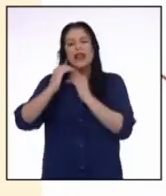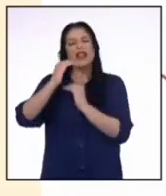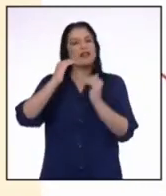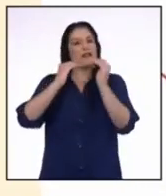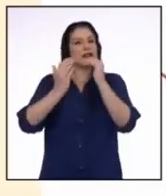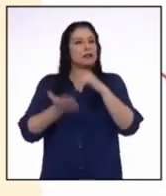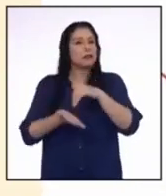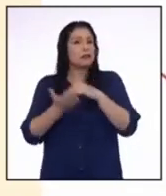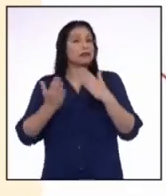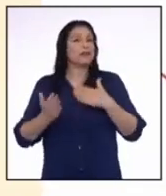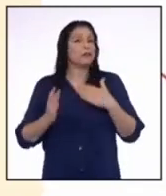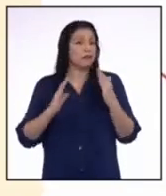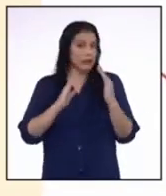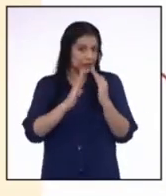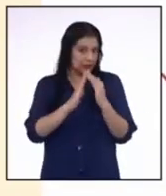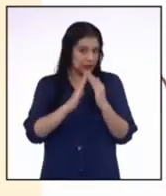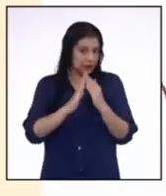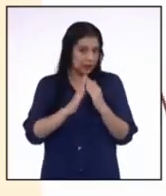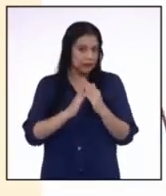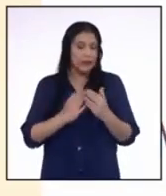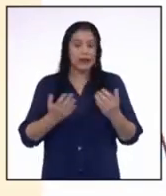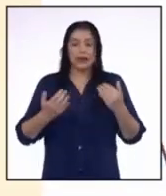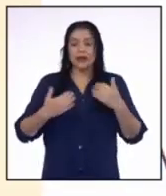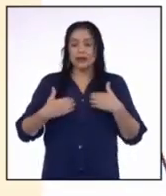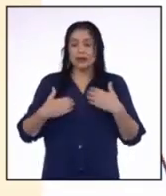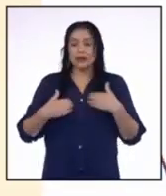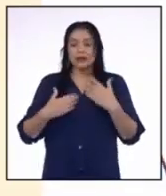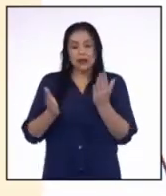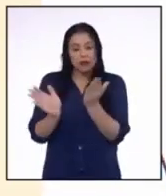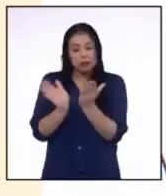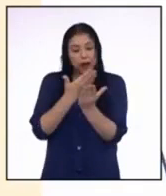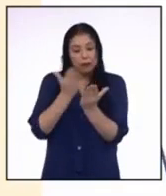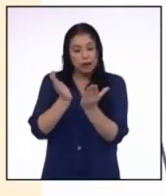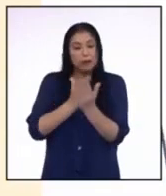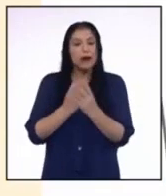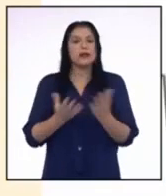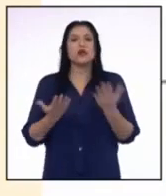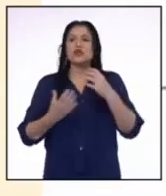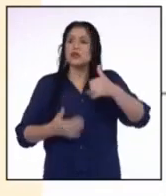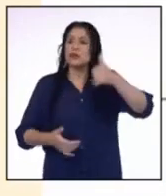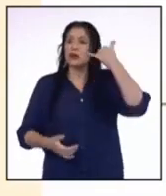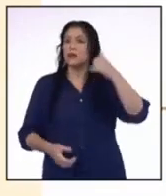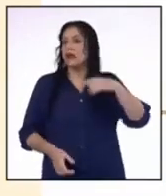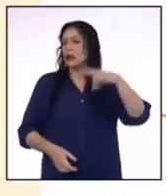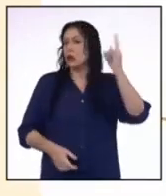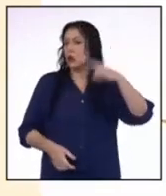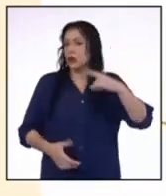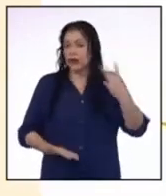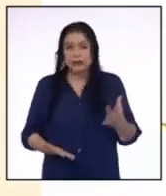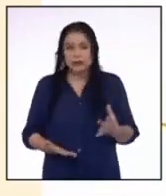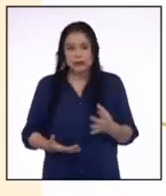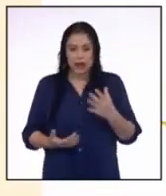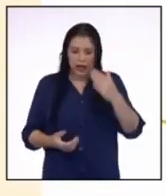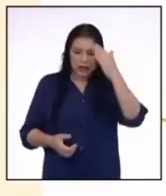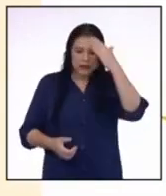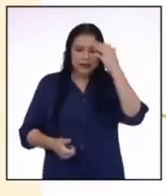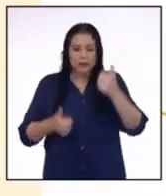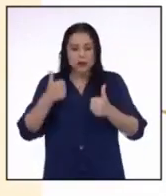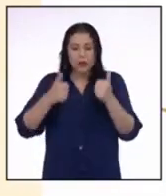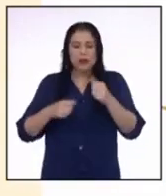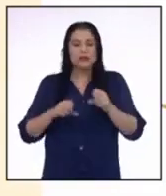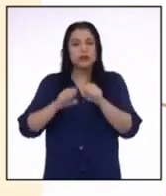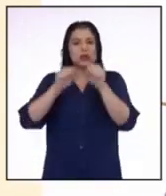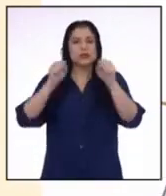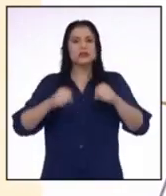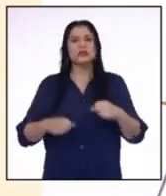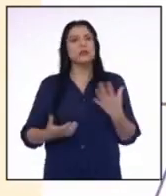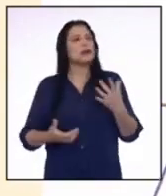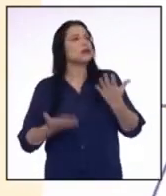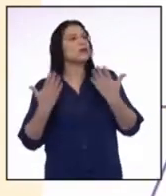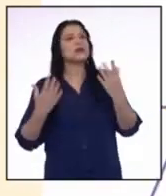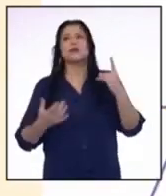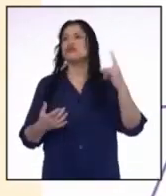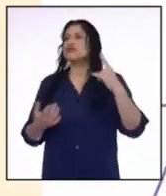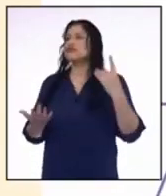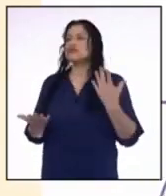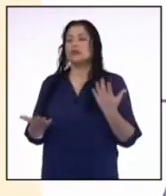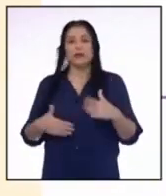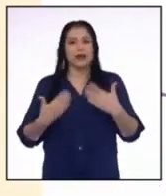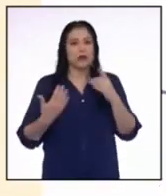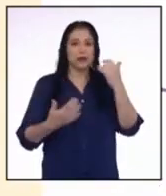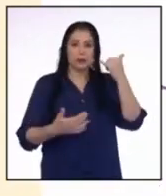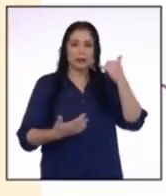vulnerabilidad. Contar con un directorio de emergencia. Identificar los sistemas de alerta.